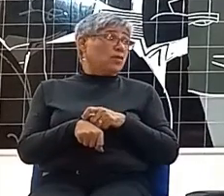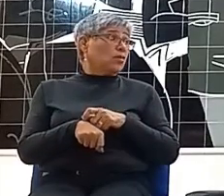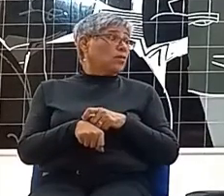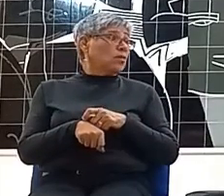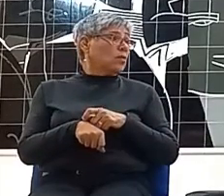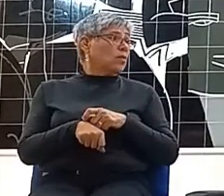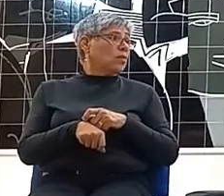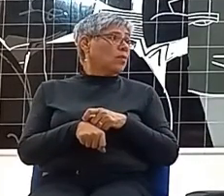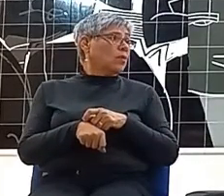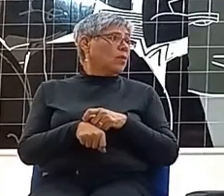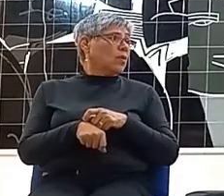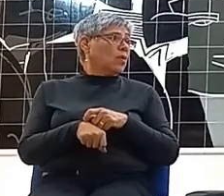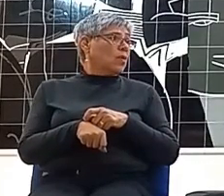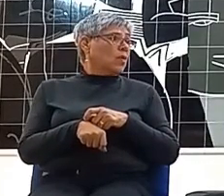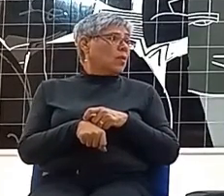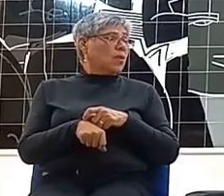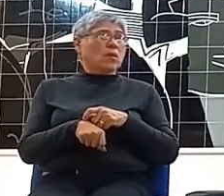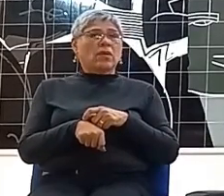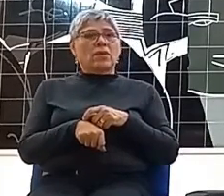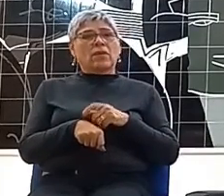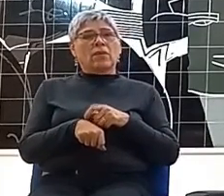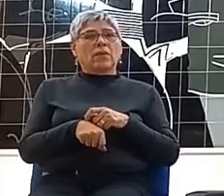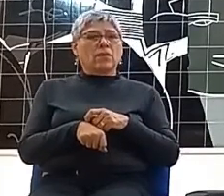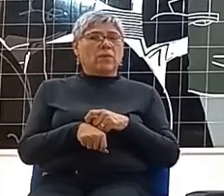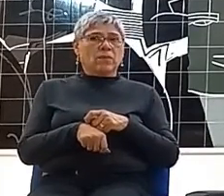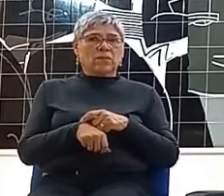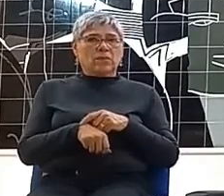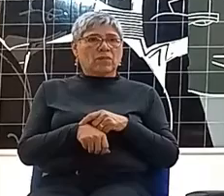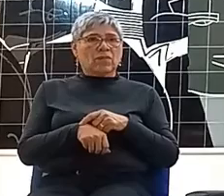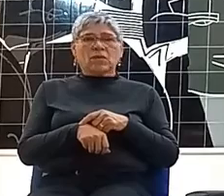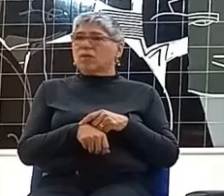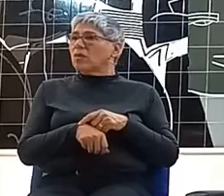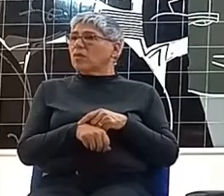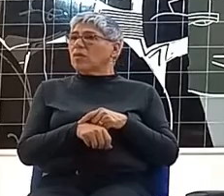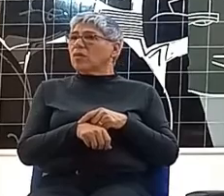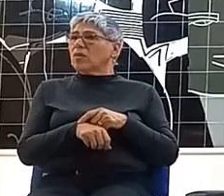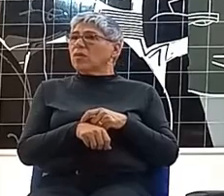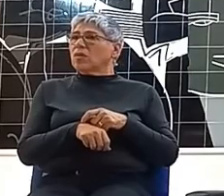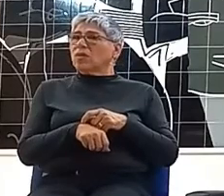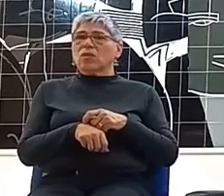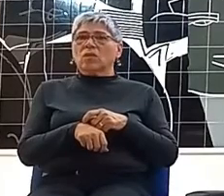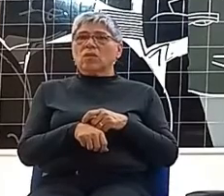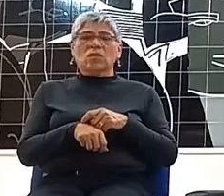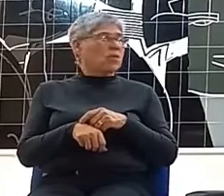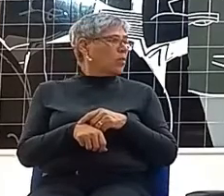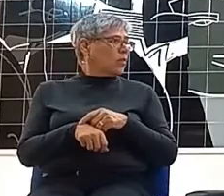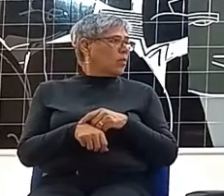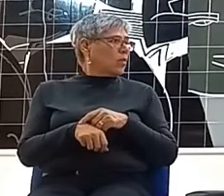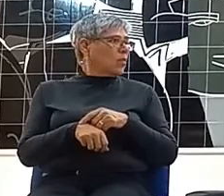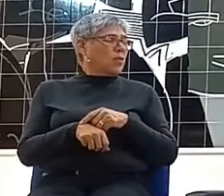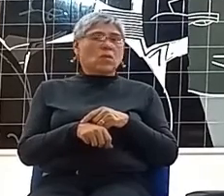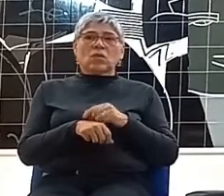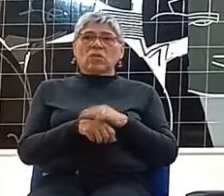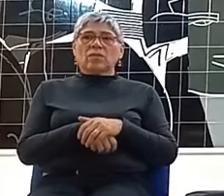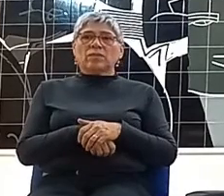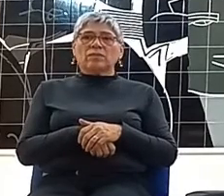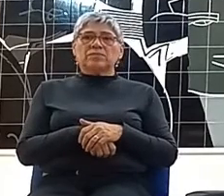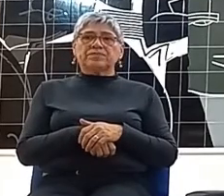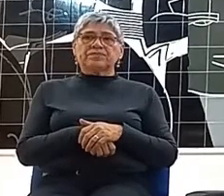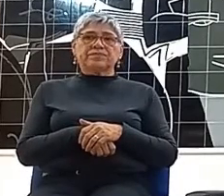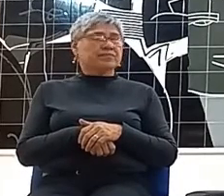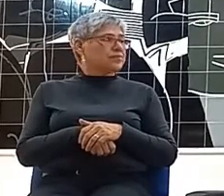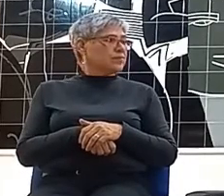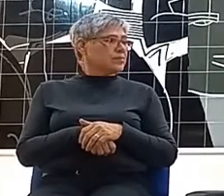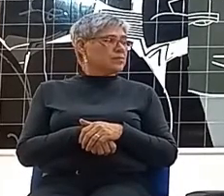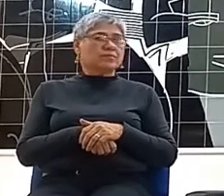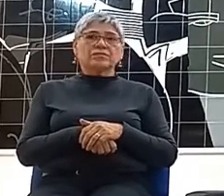las últimas generaciones que fumábamos. Y que fumar en ese momento hacía parte de los